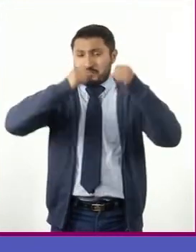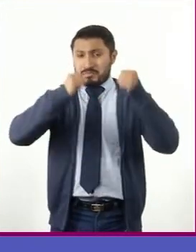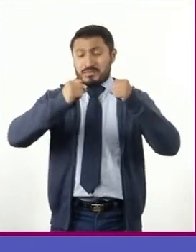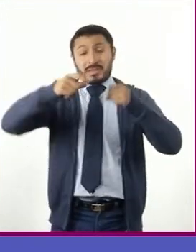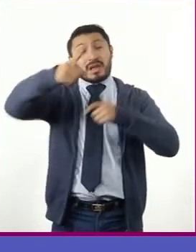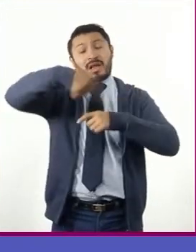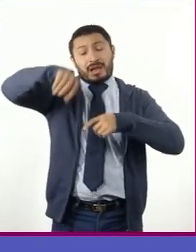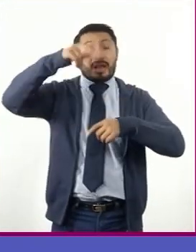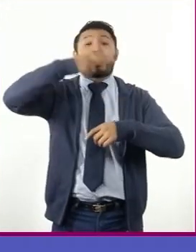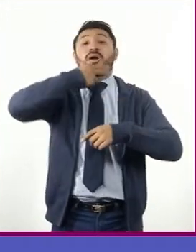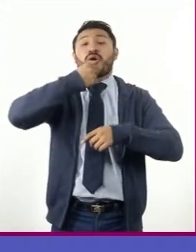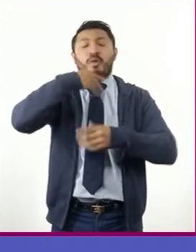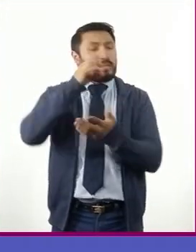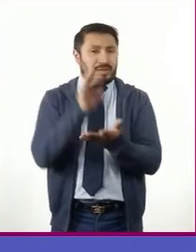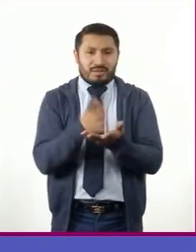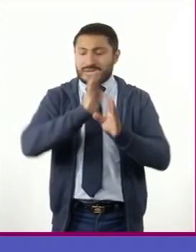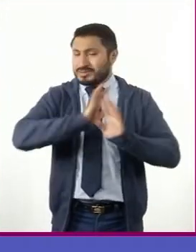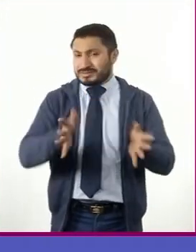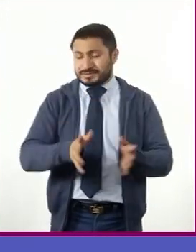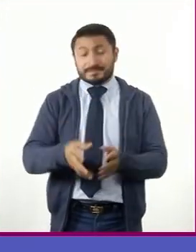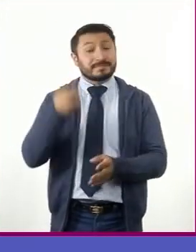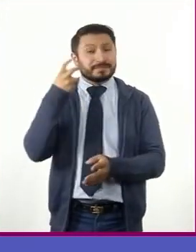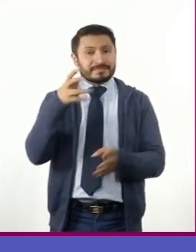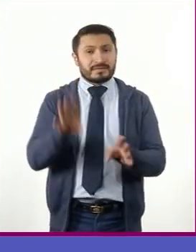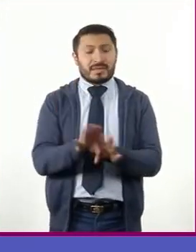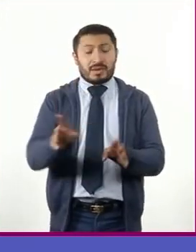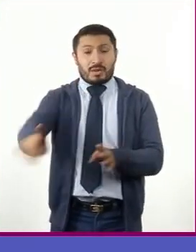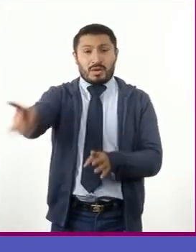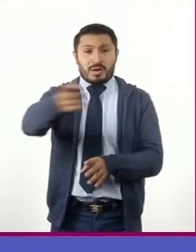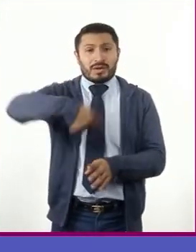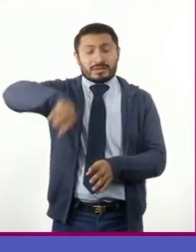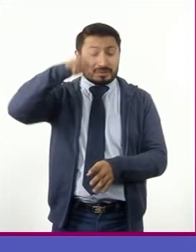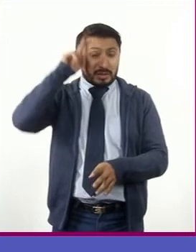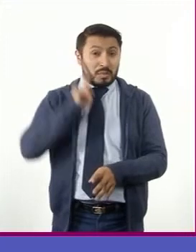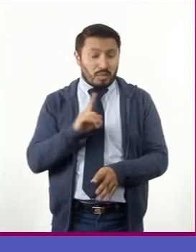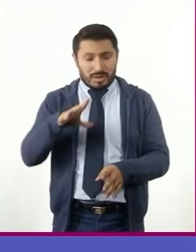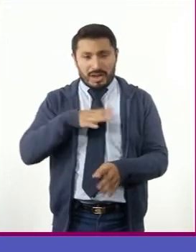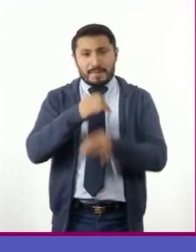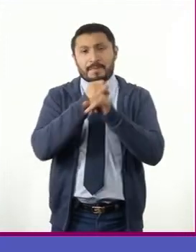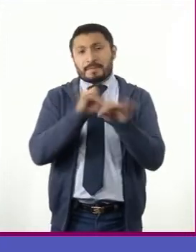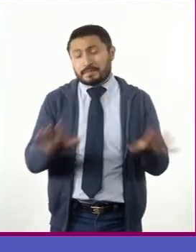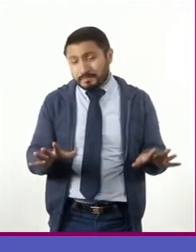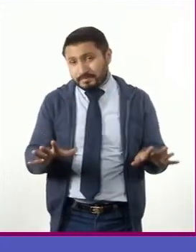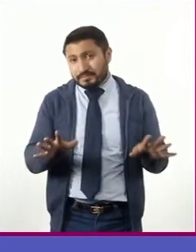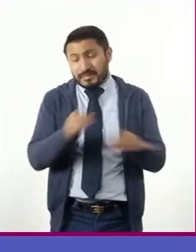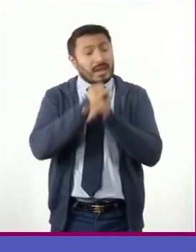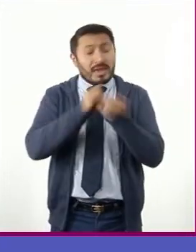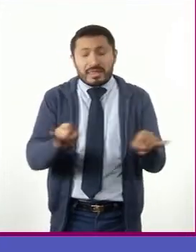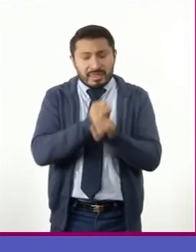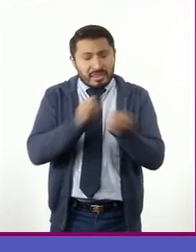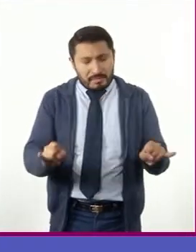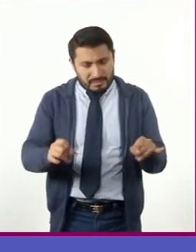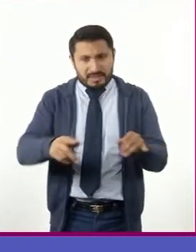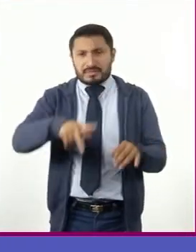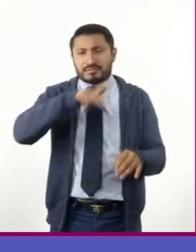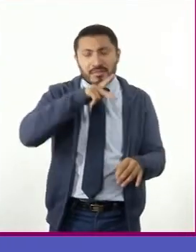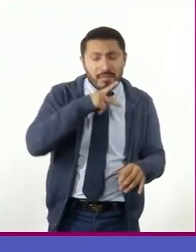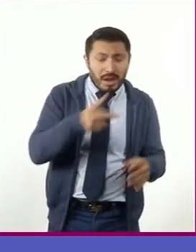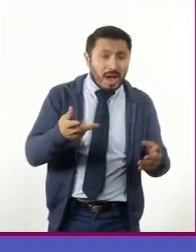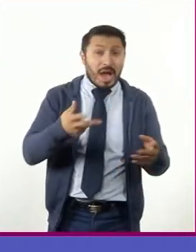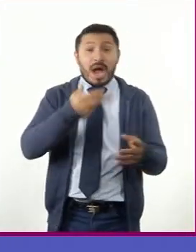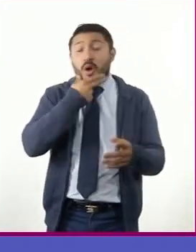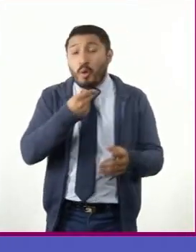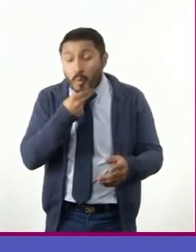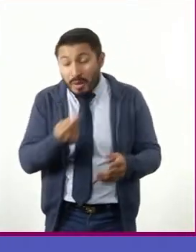los hombres. Y en este sentido, pues entonces las mujeres estaban en dependencia de sus padres, de sus padres,